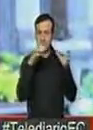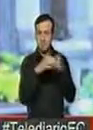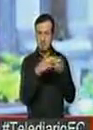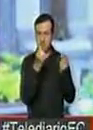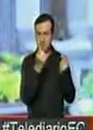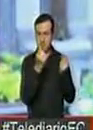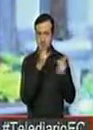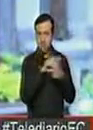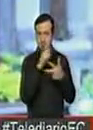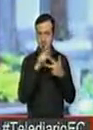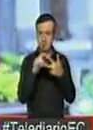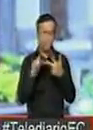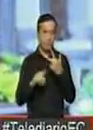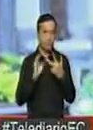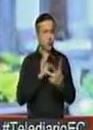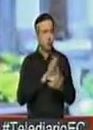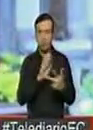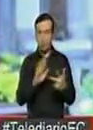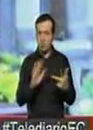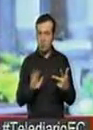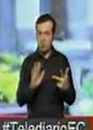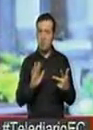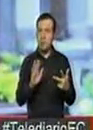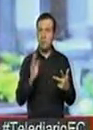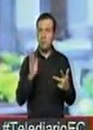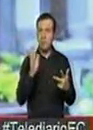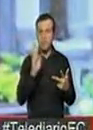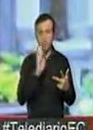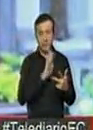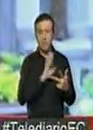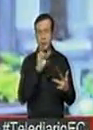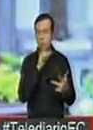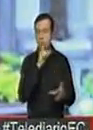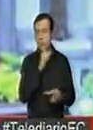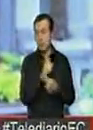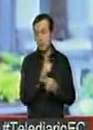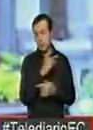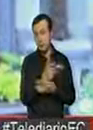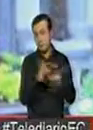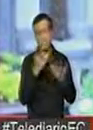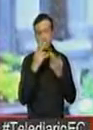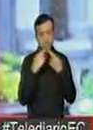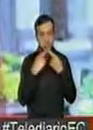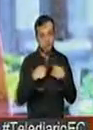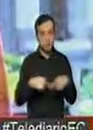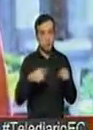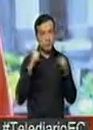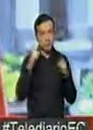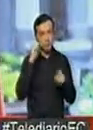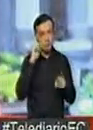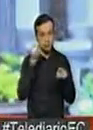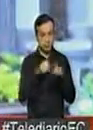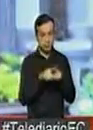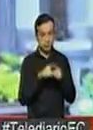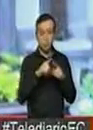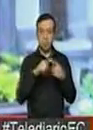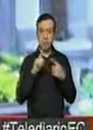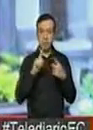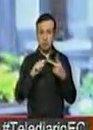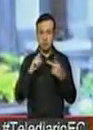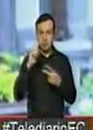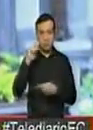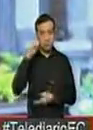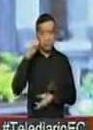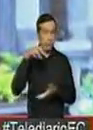que los tres institutos de seguridad social que existen en el país tienen. Así que nos ratificamos en eso. El gobierno del Ecuador ha